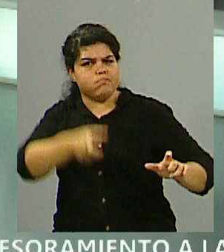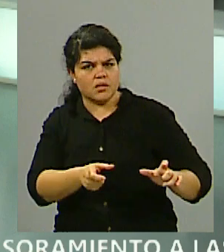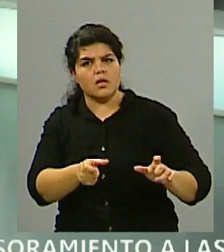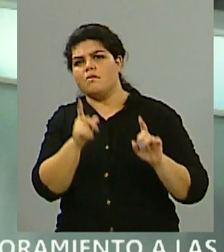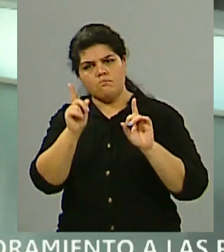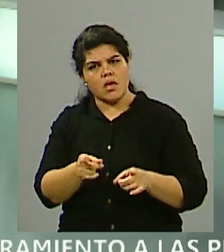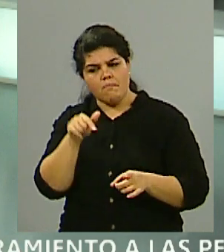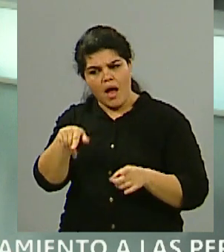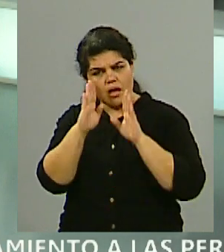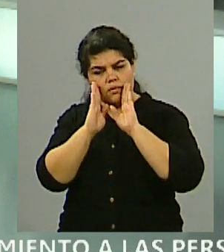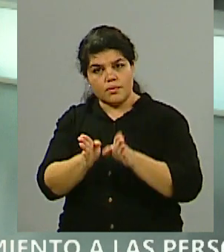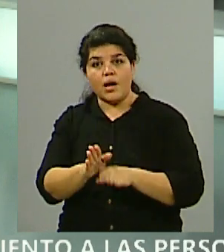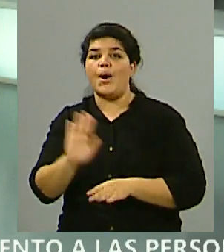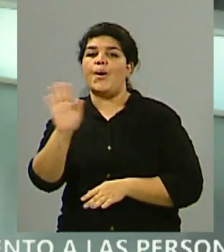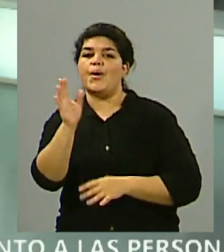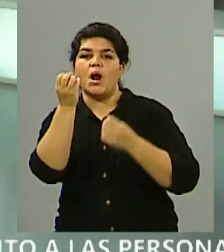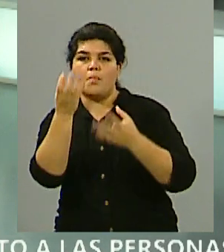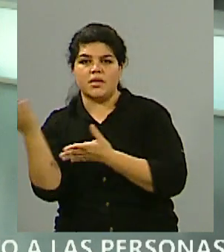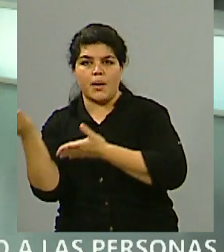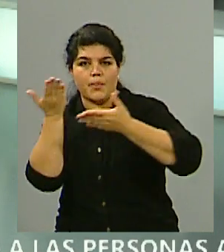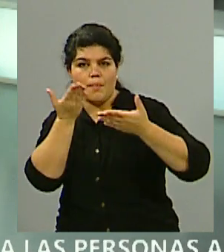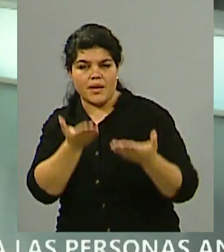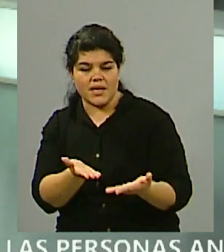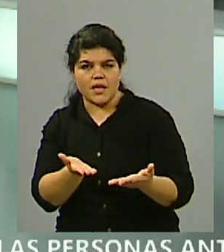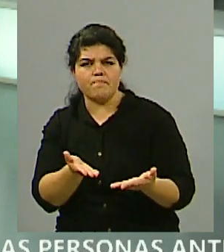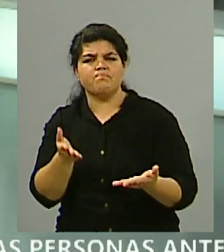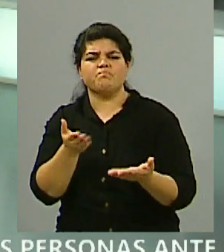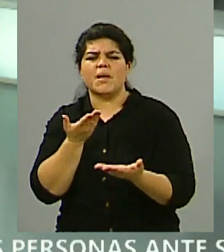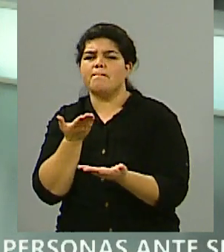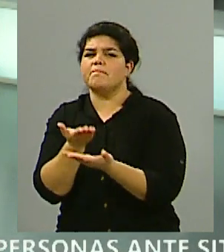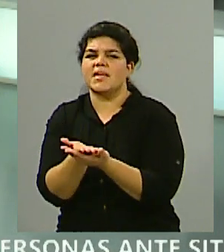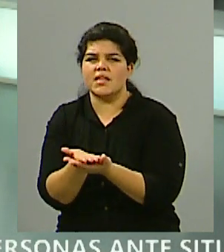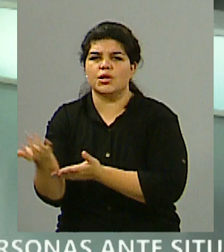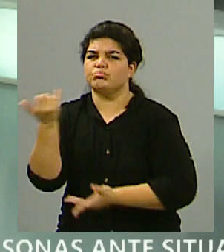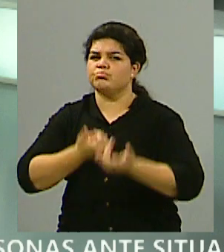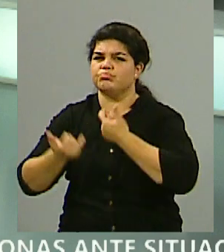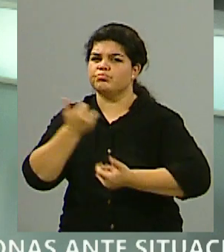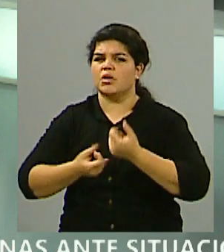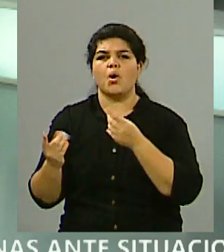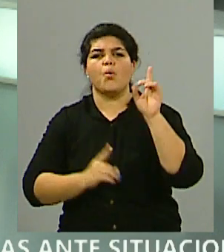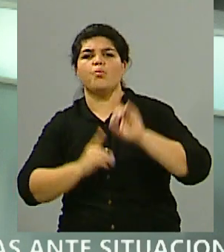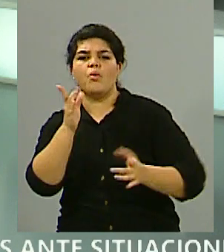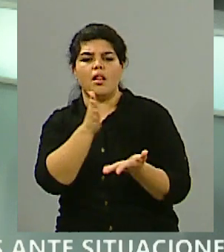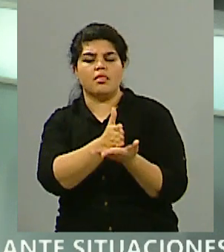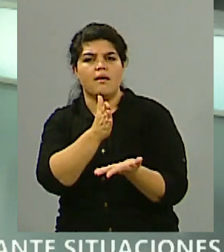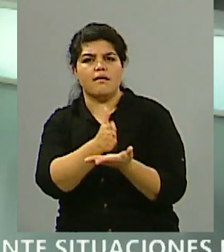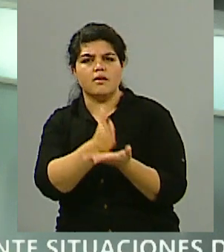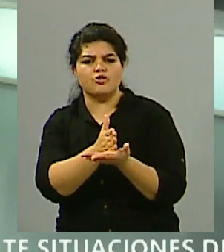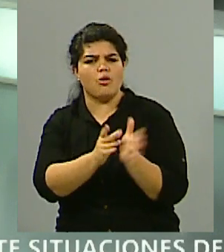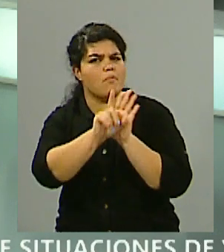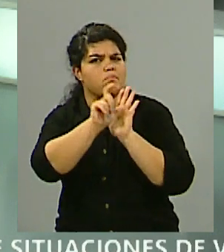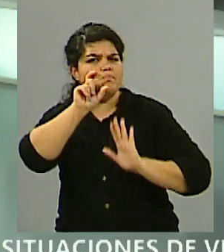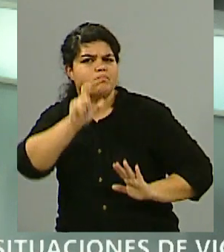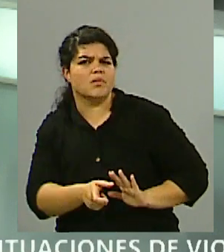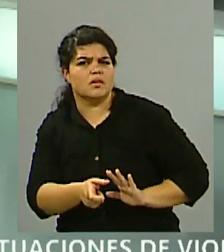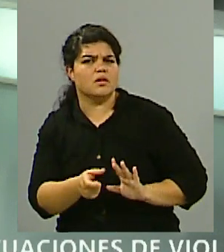te da? Bienvenida a Apuntes. Queremos conocer desde tu perspectiva, ¿no?, cuáles son estos derechos que se están violando en Jujuy